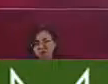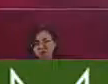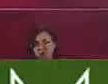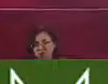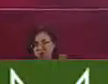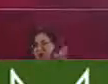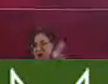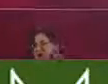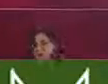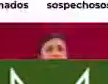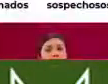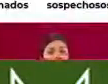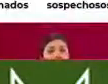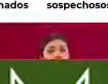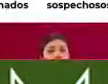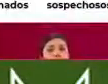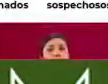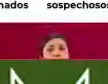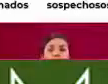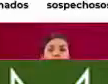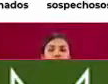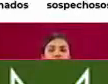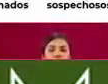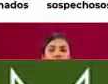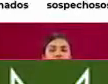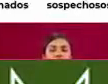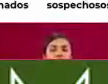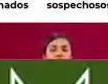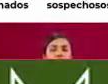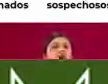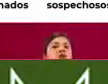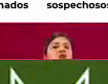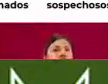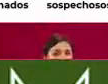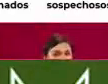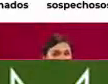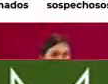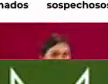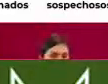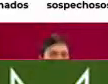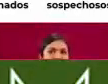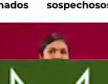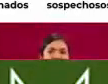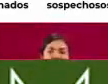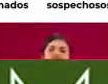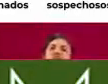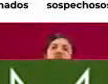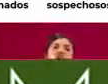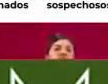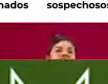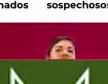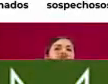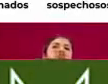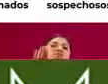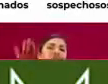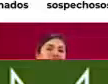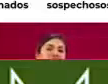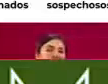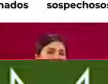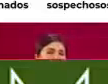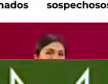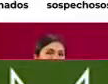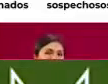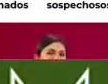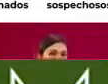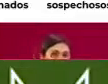estados de la República se han hecho pues muchas formas distintas, en cada lugar hay reglas diferentes, entonces pues